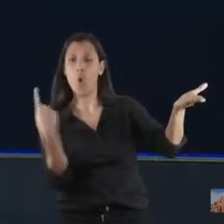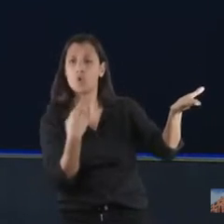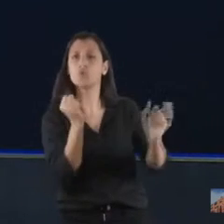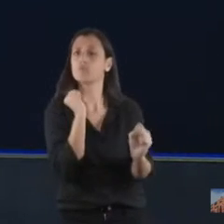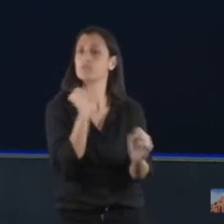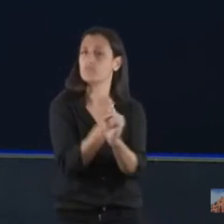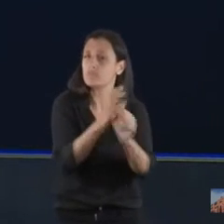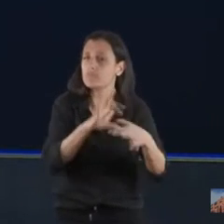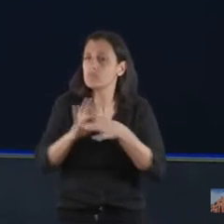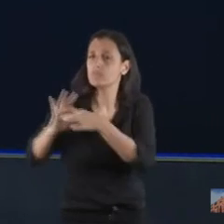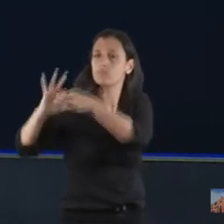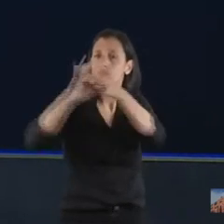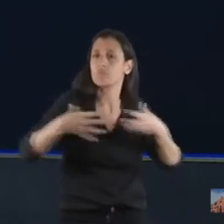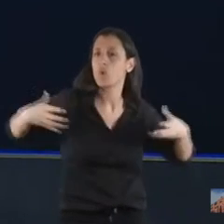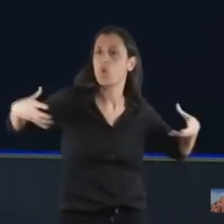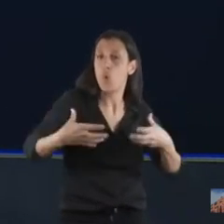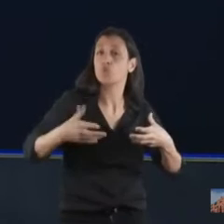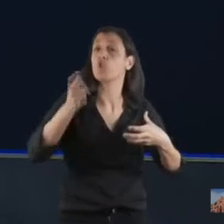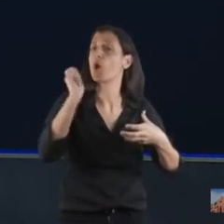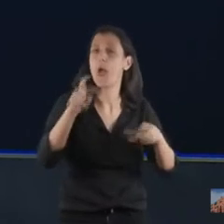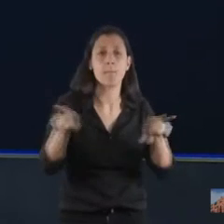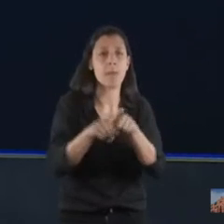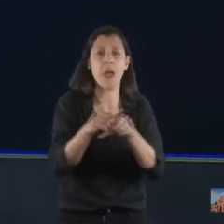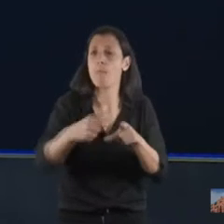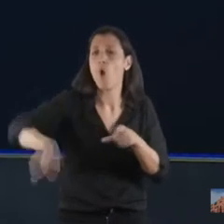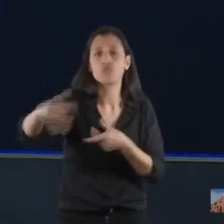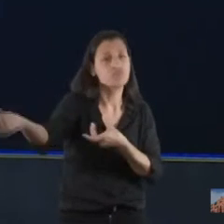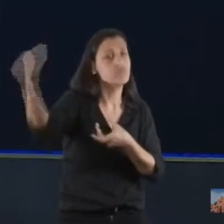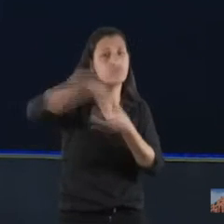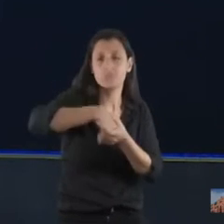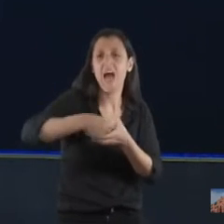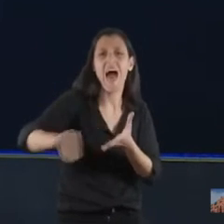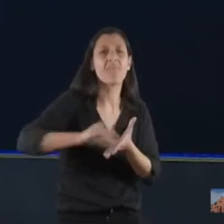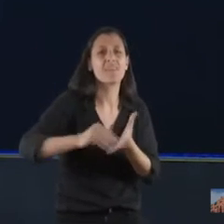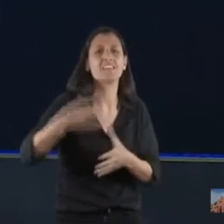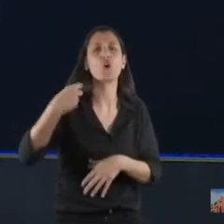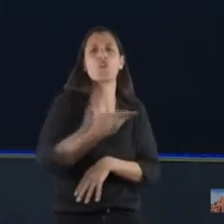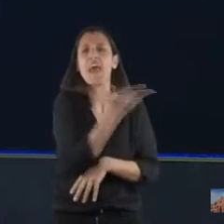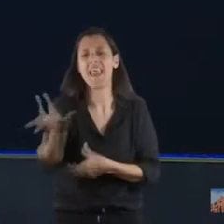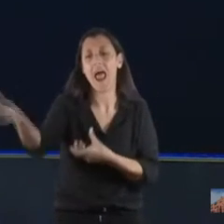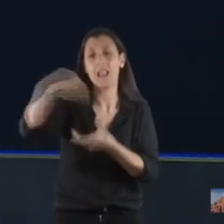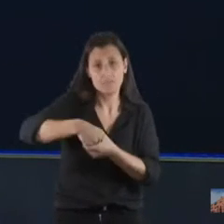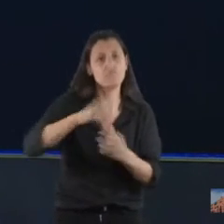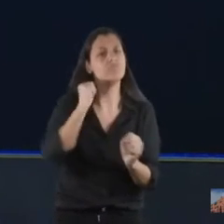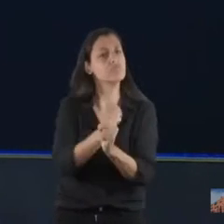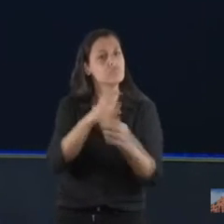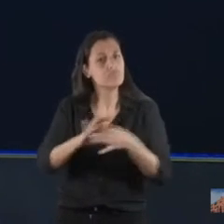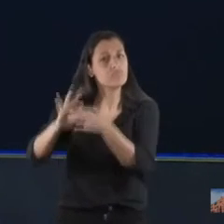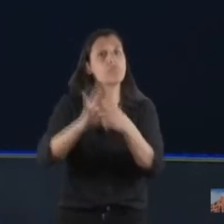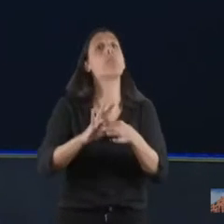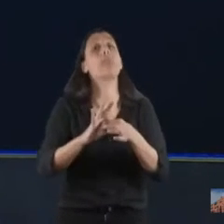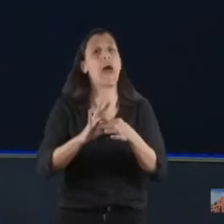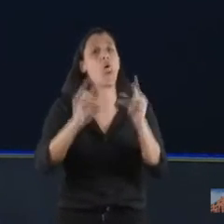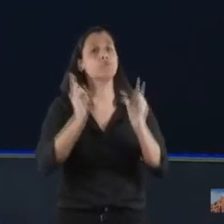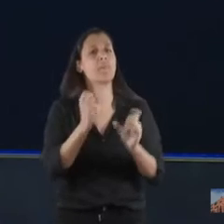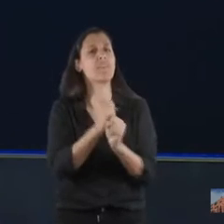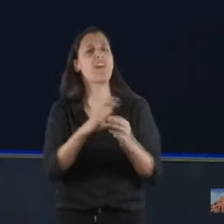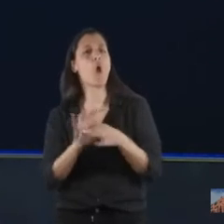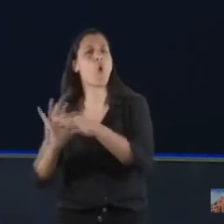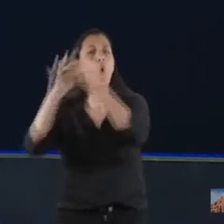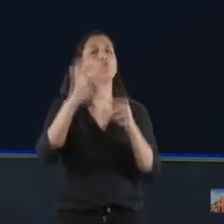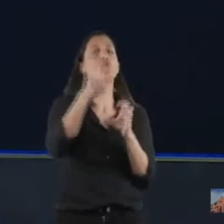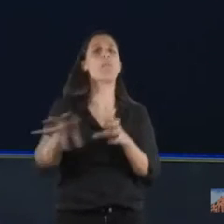con toda la administración central y descentralizada pero también con las provincias un esquema de fijación